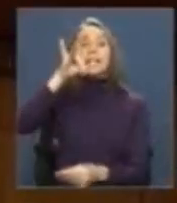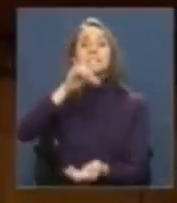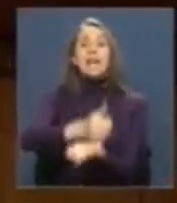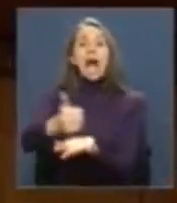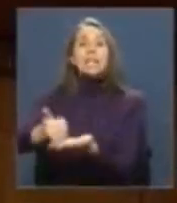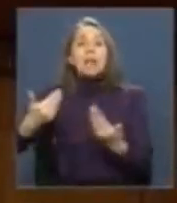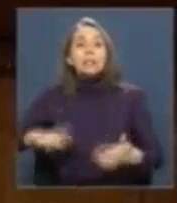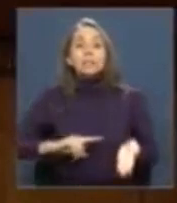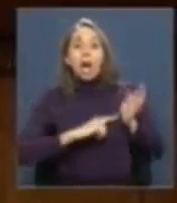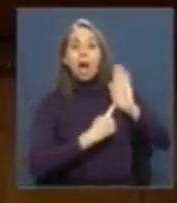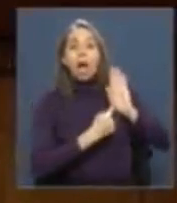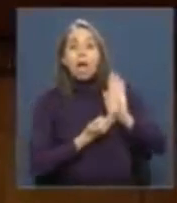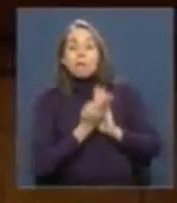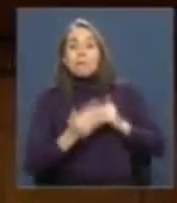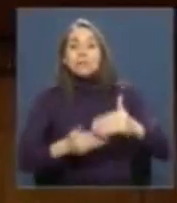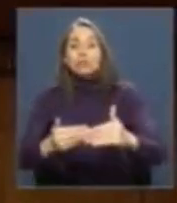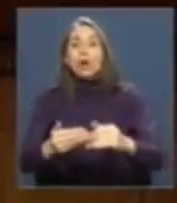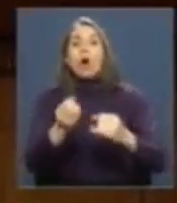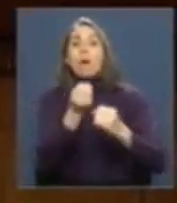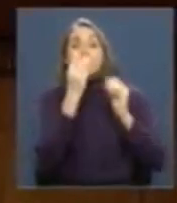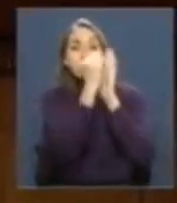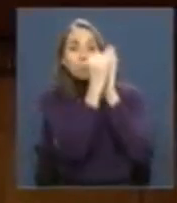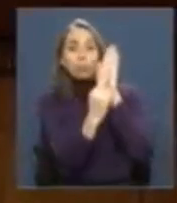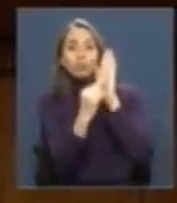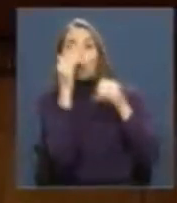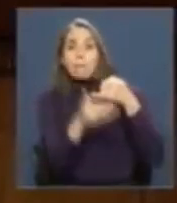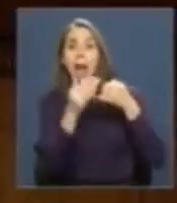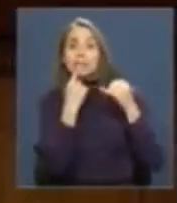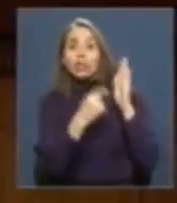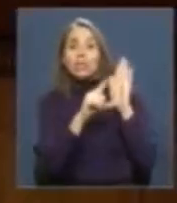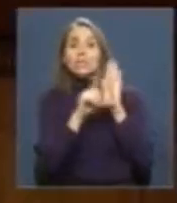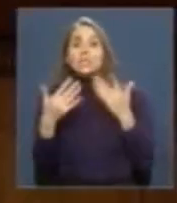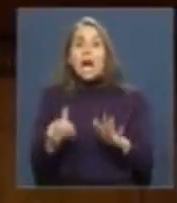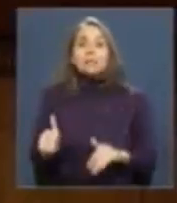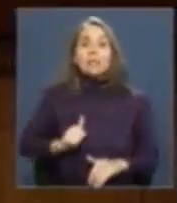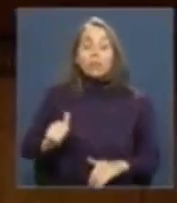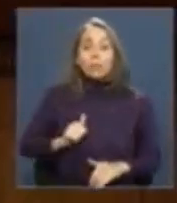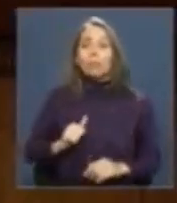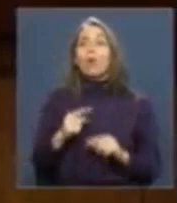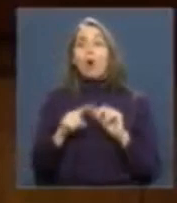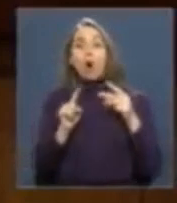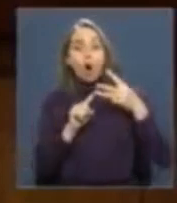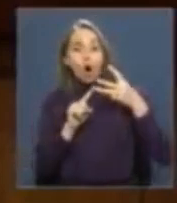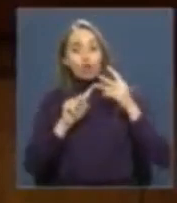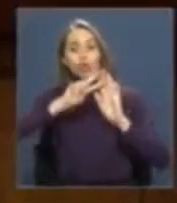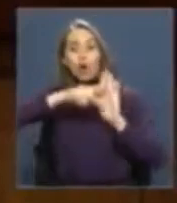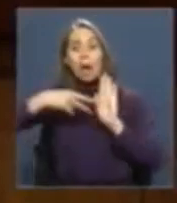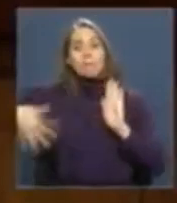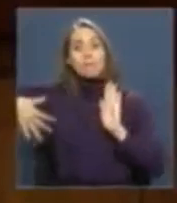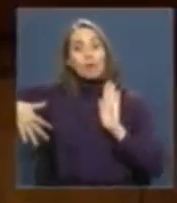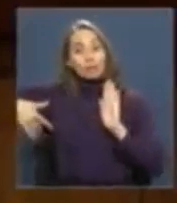con varios de sus plazos ya cumplidos finalmente una enmienda muy relevante es aquella que